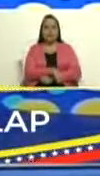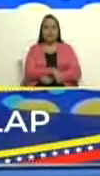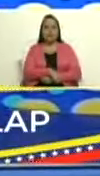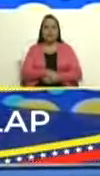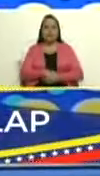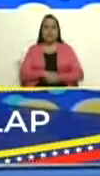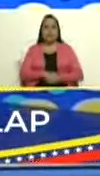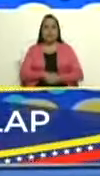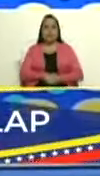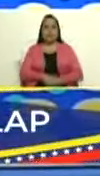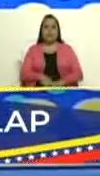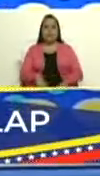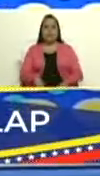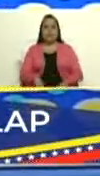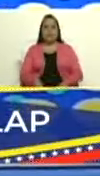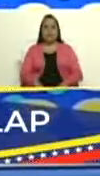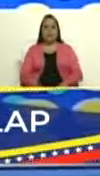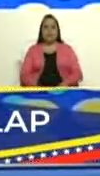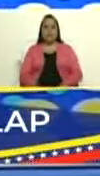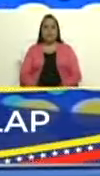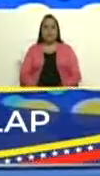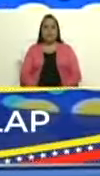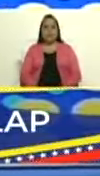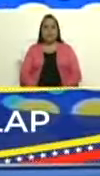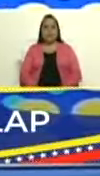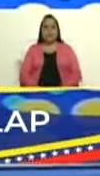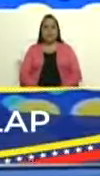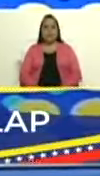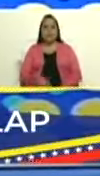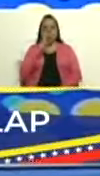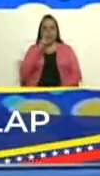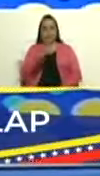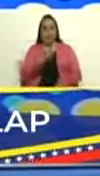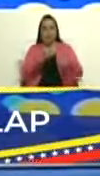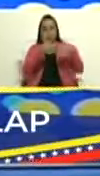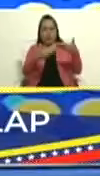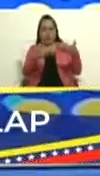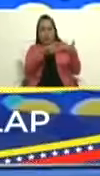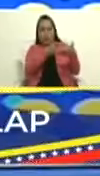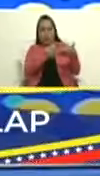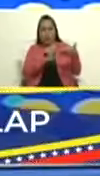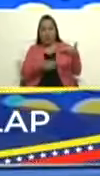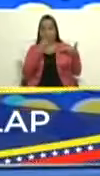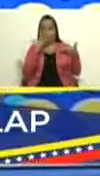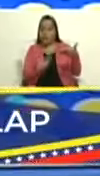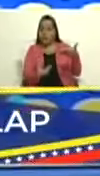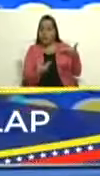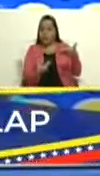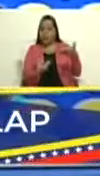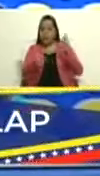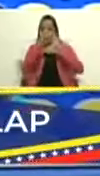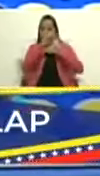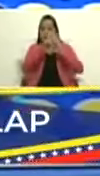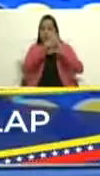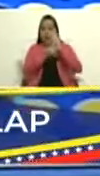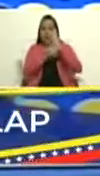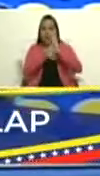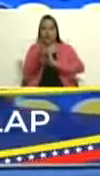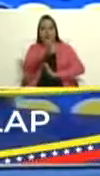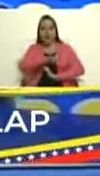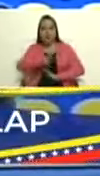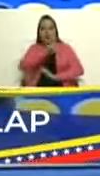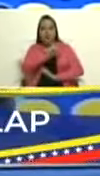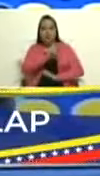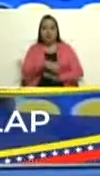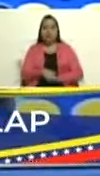Joana. Estaba viendo este documento, está bien bueno. Es un manual de uso del